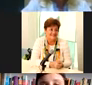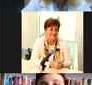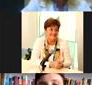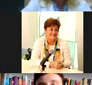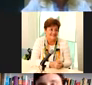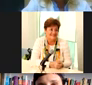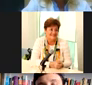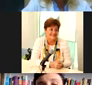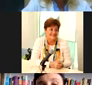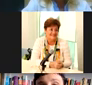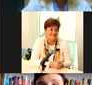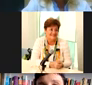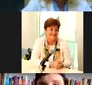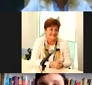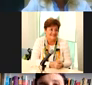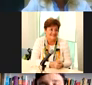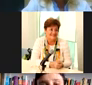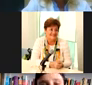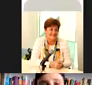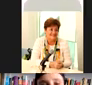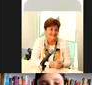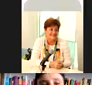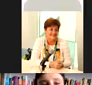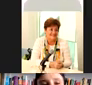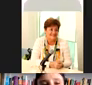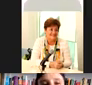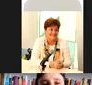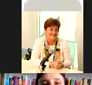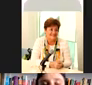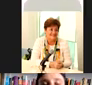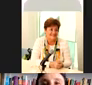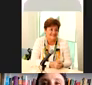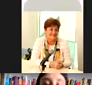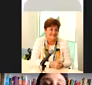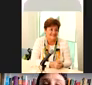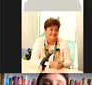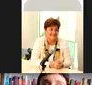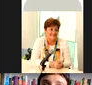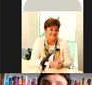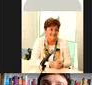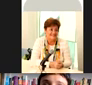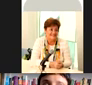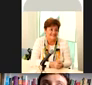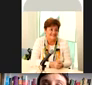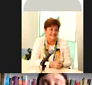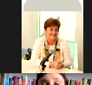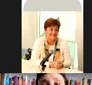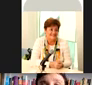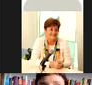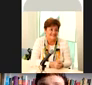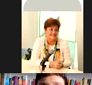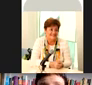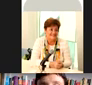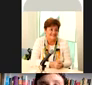un modelo de prescindencia de las personas con discapacidad en el cual o bien se las eliminaba o bien se